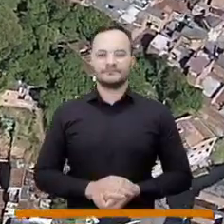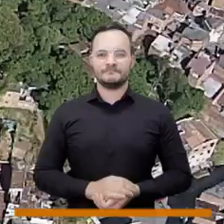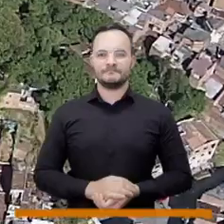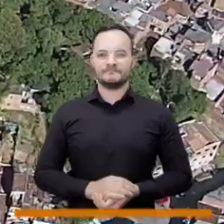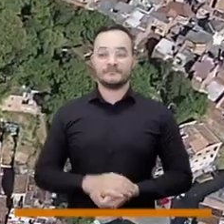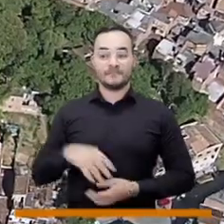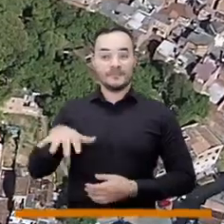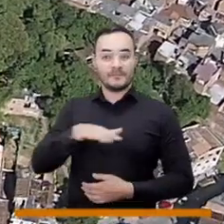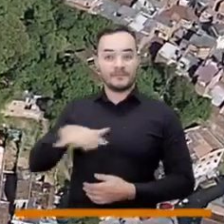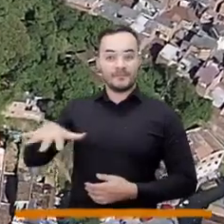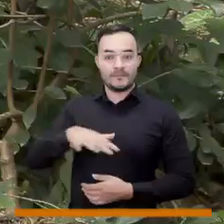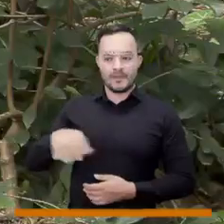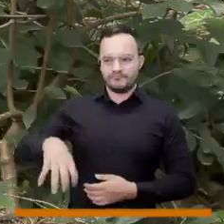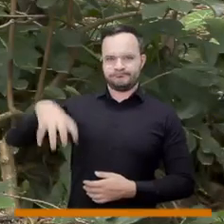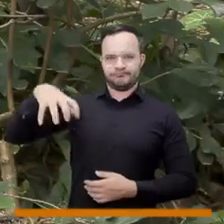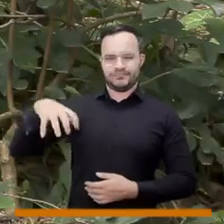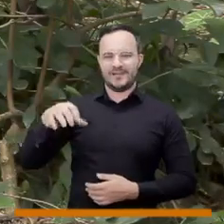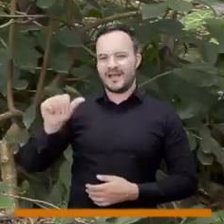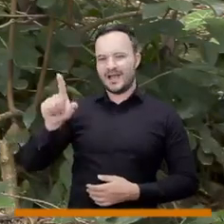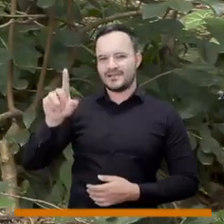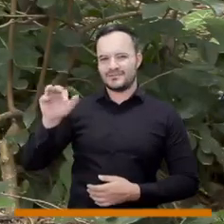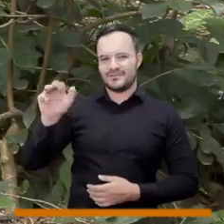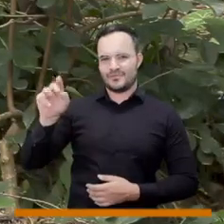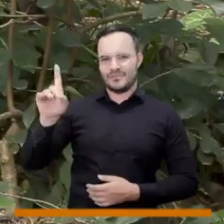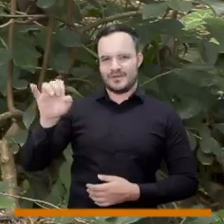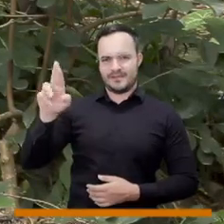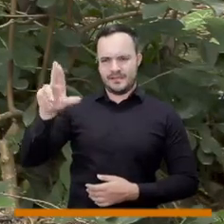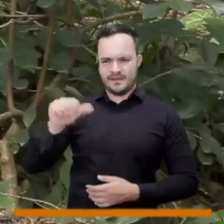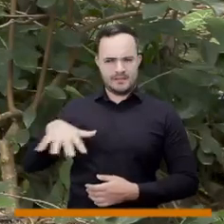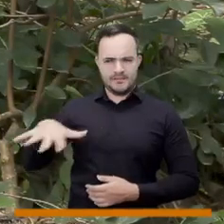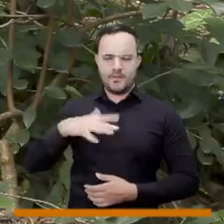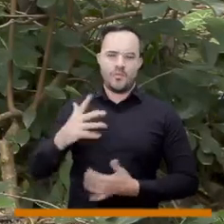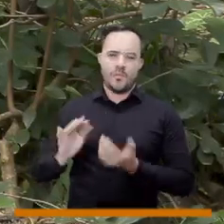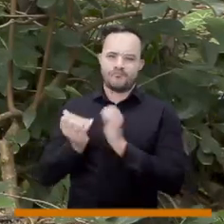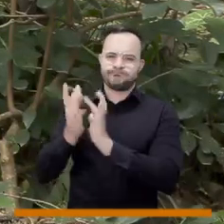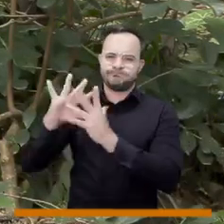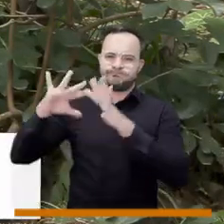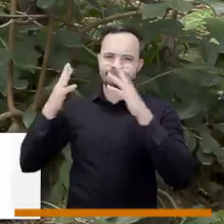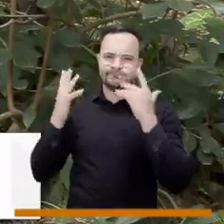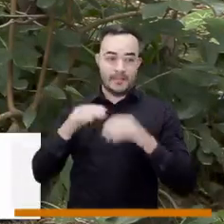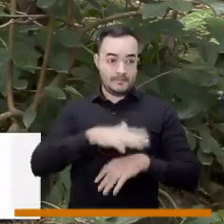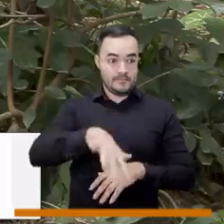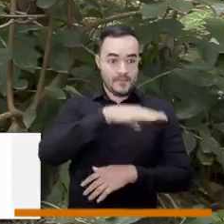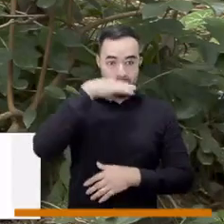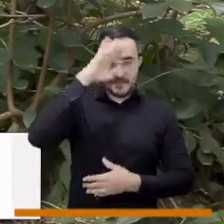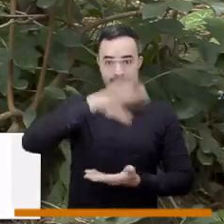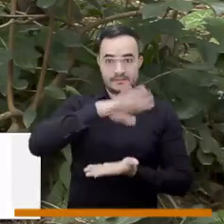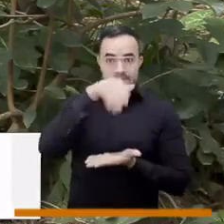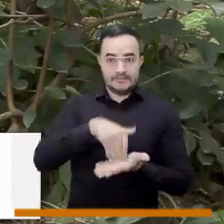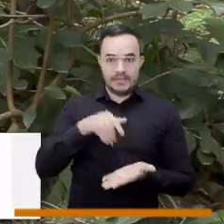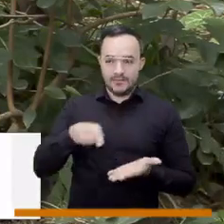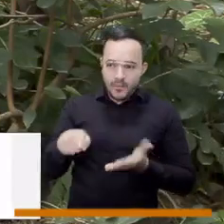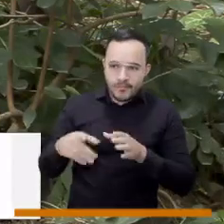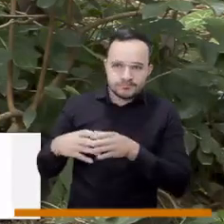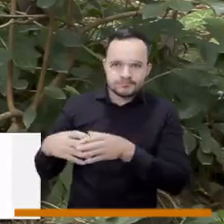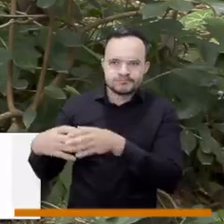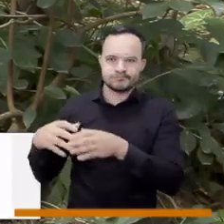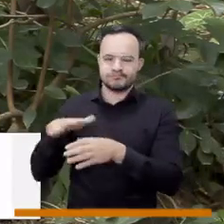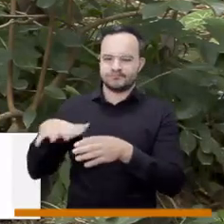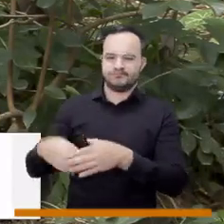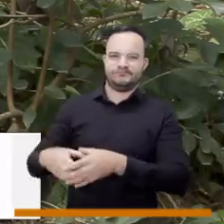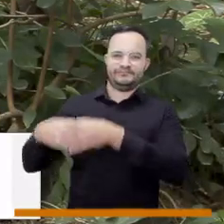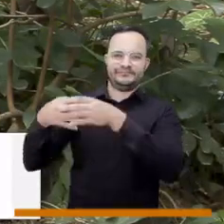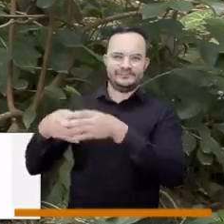el cerro la asomadera es un pulmón verde ubicado en plena centralidad de Medellín y decimos centralidad